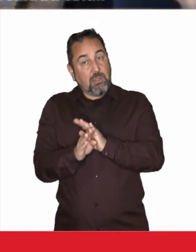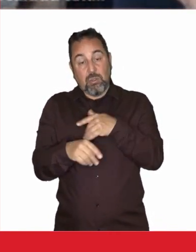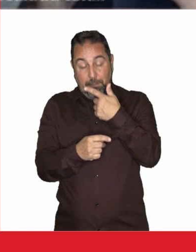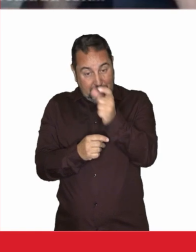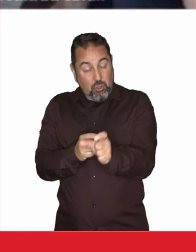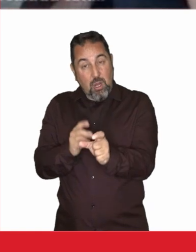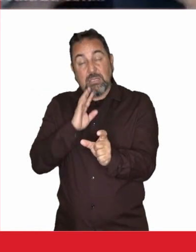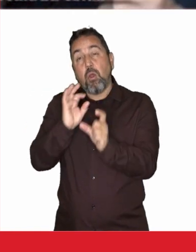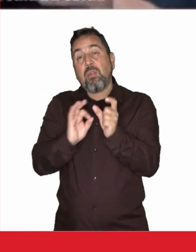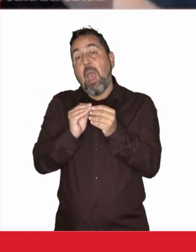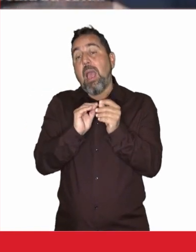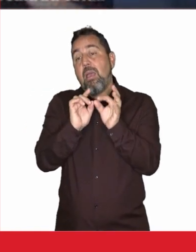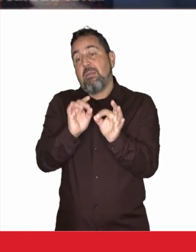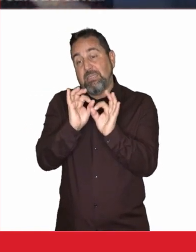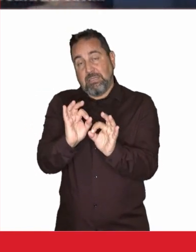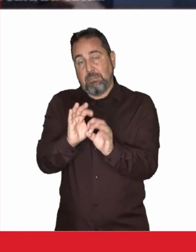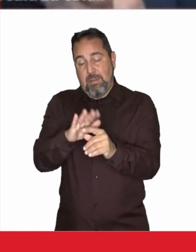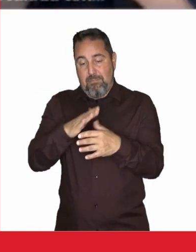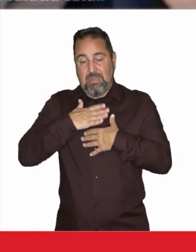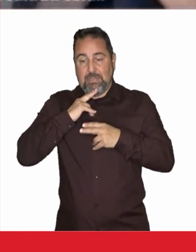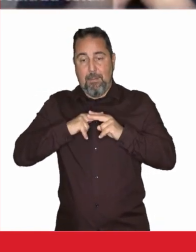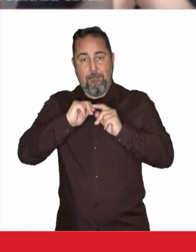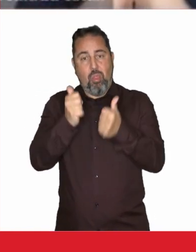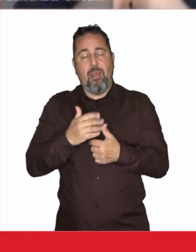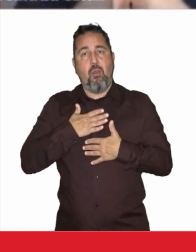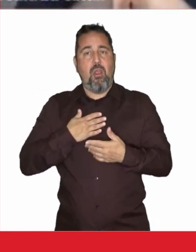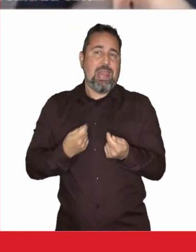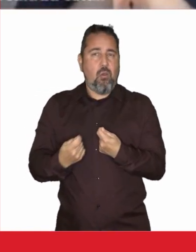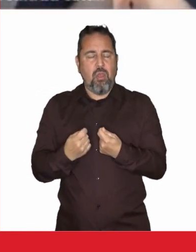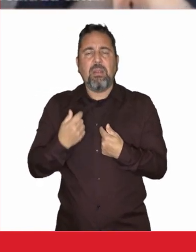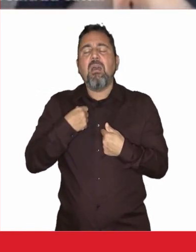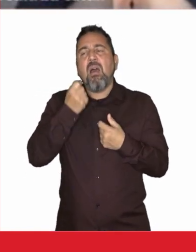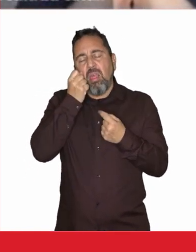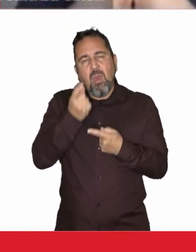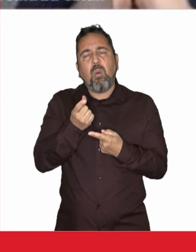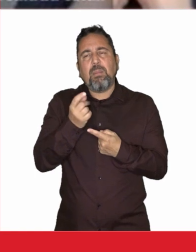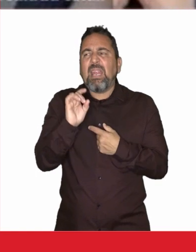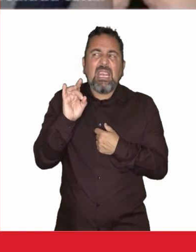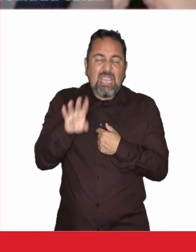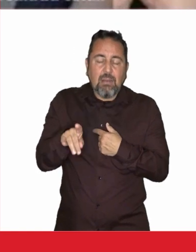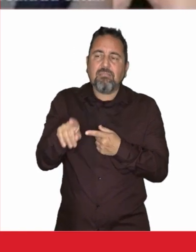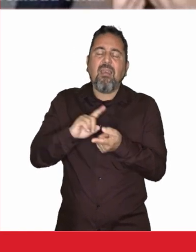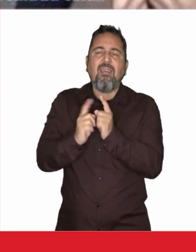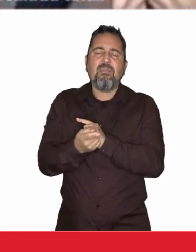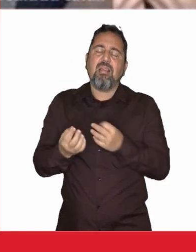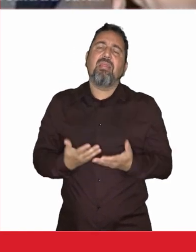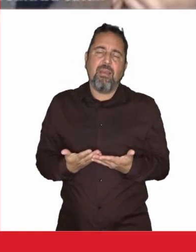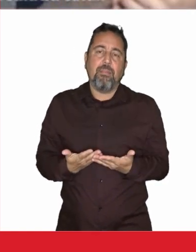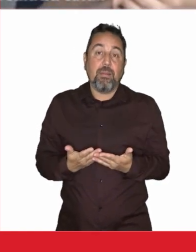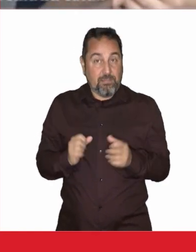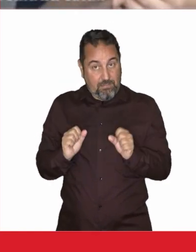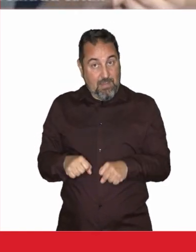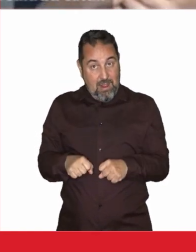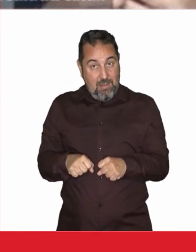sigo necesitando que otra persona u organización haga esto para mi modelo de negocio, pero me he dado cuenta de que el quién